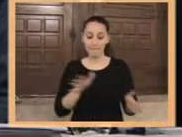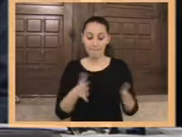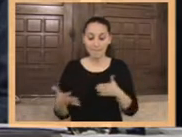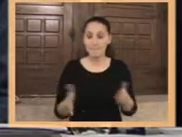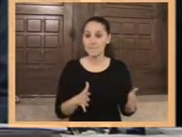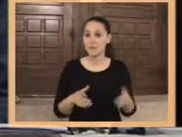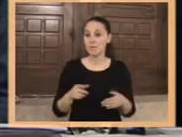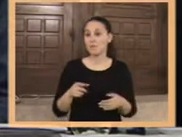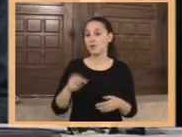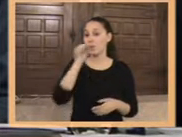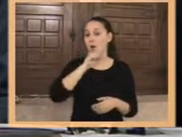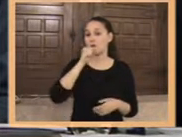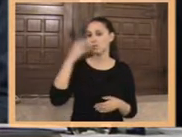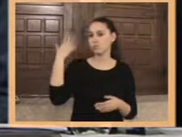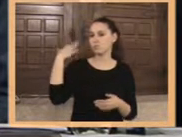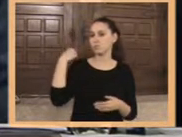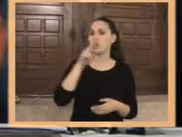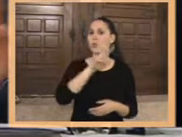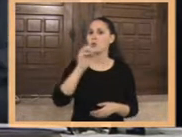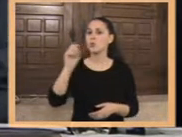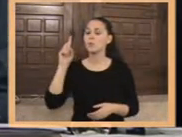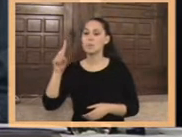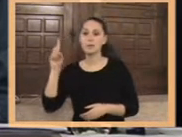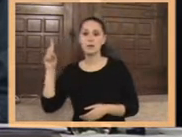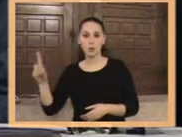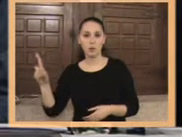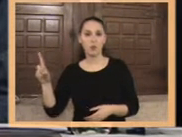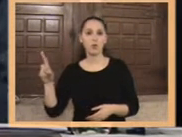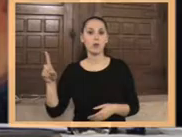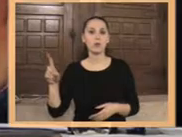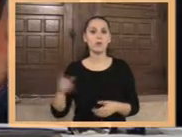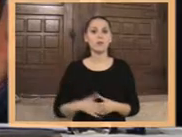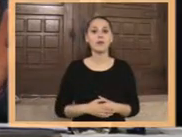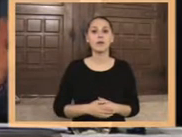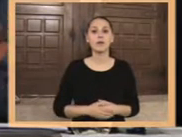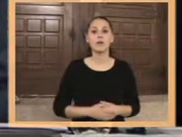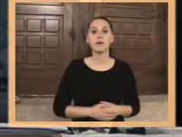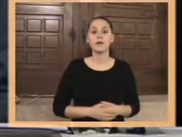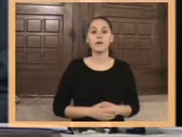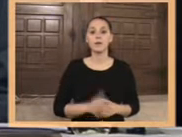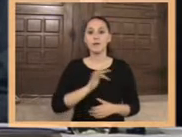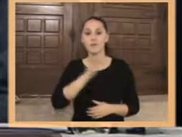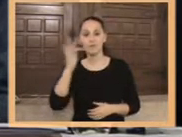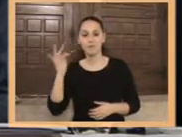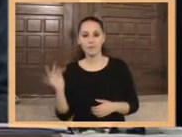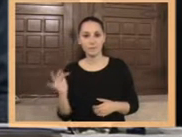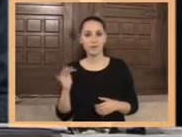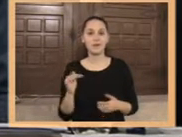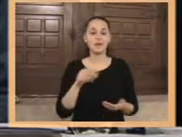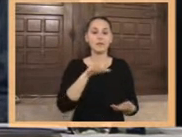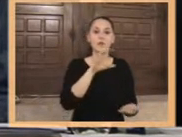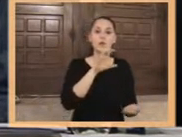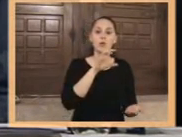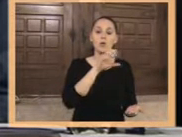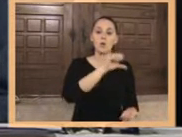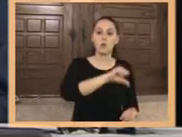se formuló desde la comunidad autónoma, desde la Federación Española de Municipios y Provincias, porque así